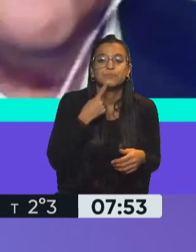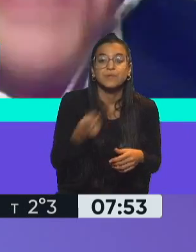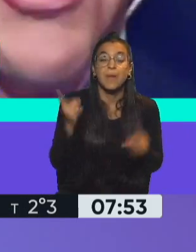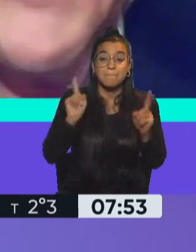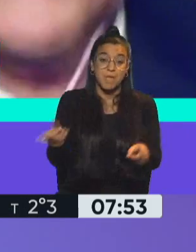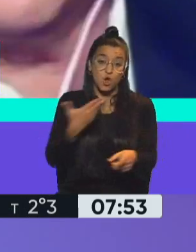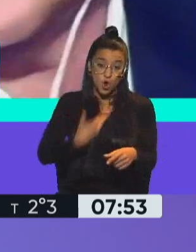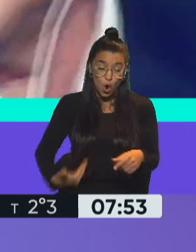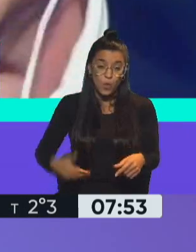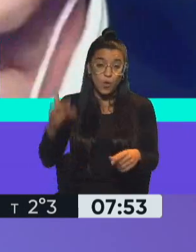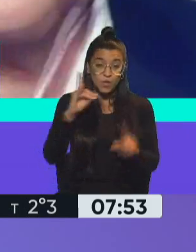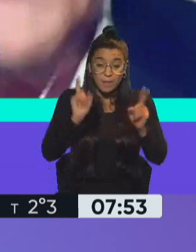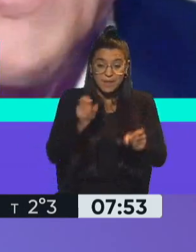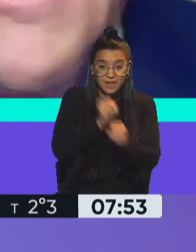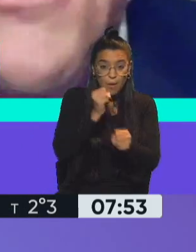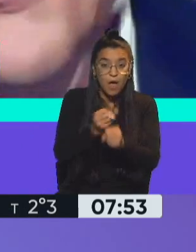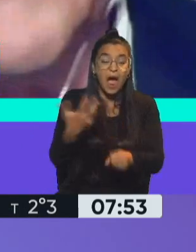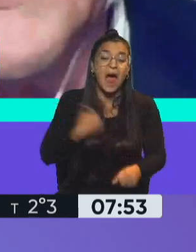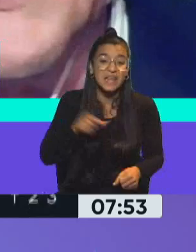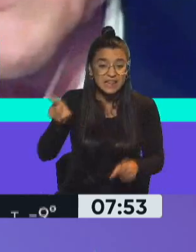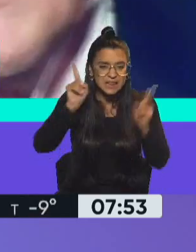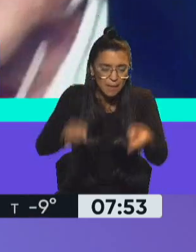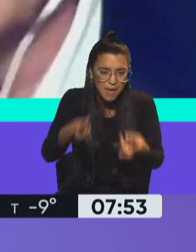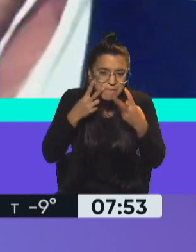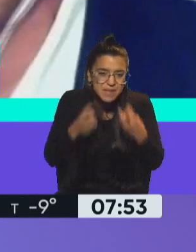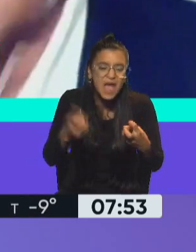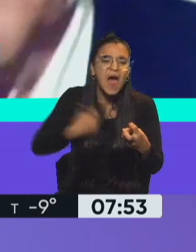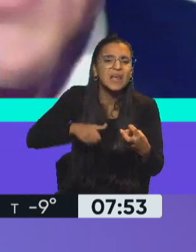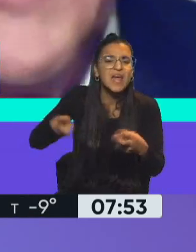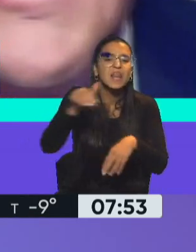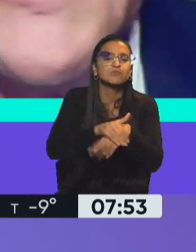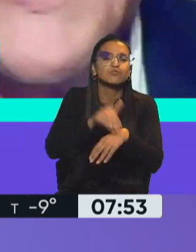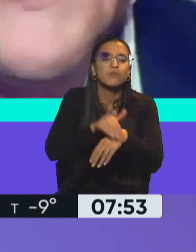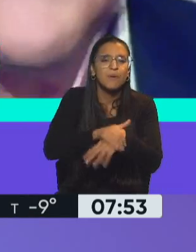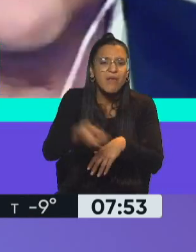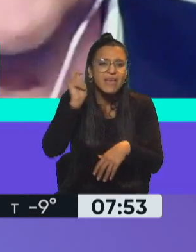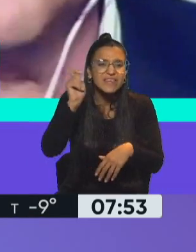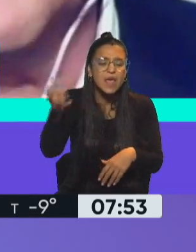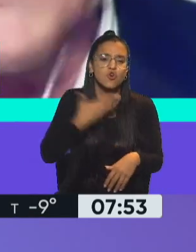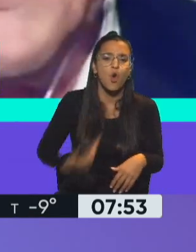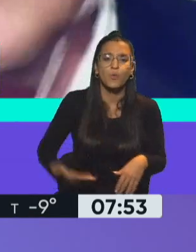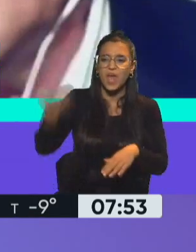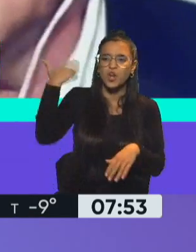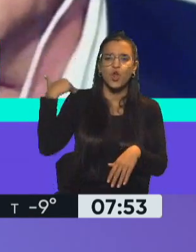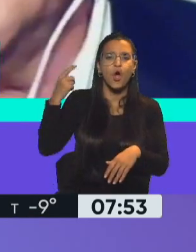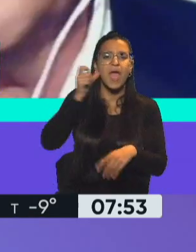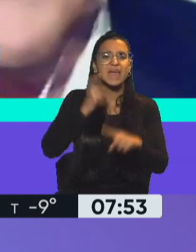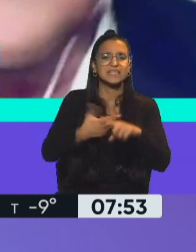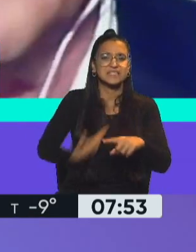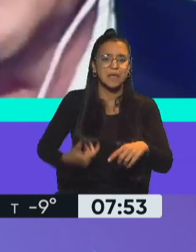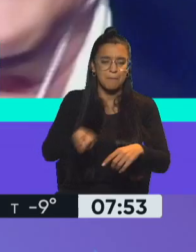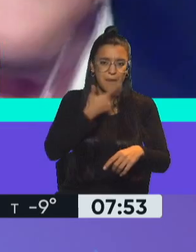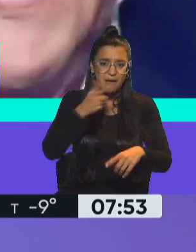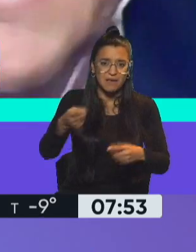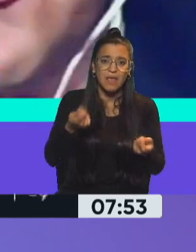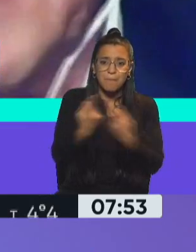boliviano, y por el trabajo que se encaró en Argentina, ¿no? En investigar en Argentina las responsabilidades del gobierno de Macri en la entrega de